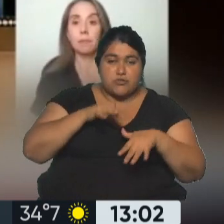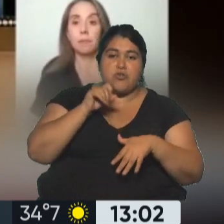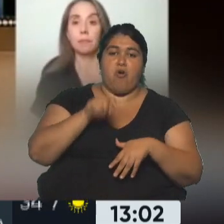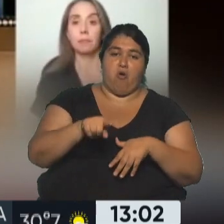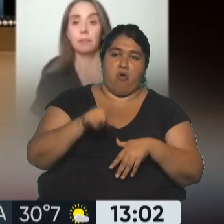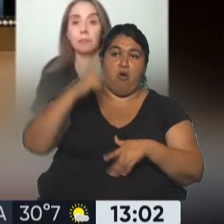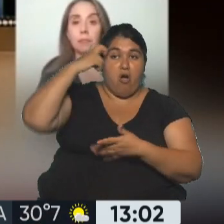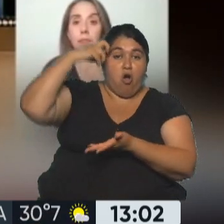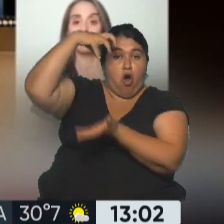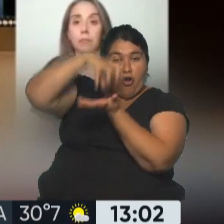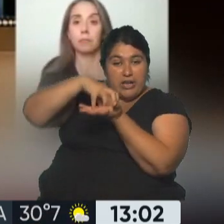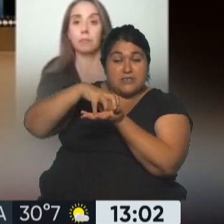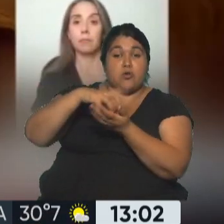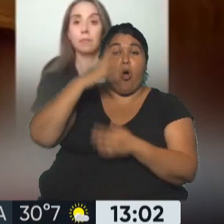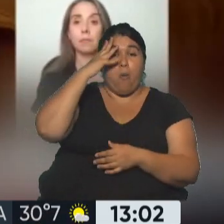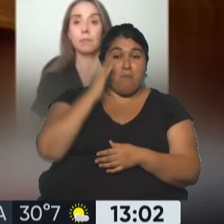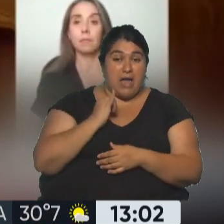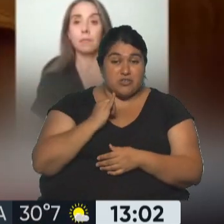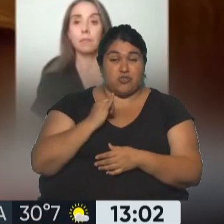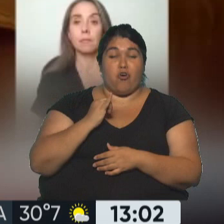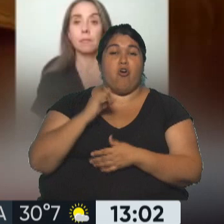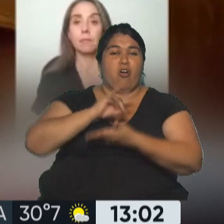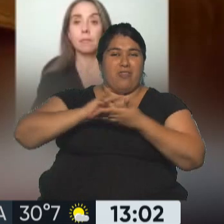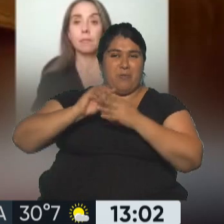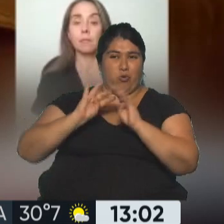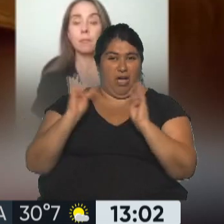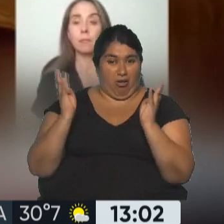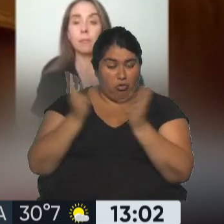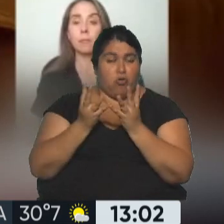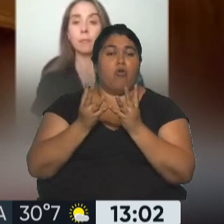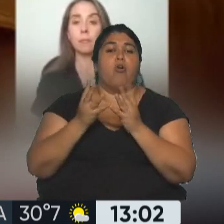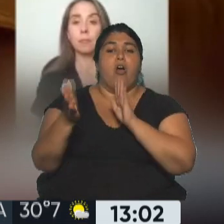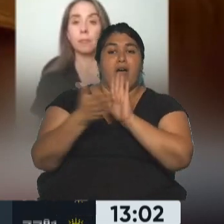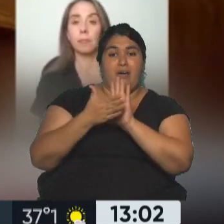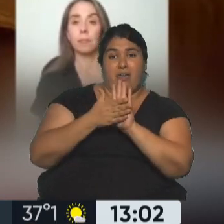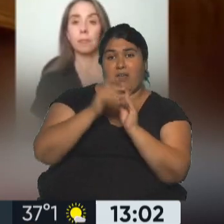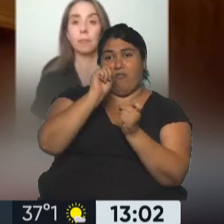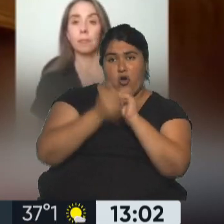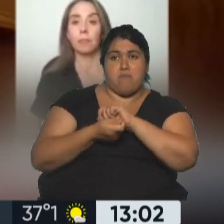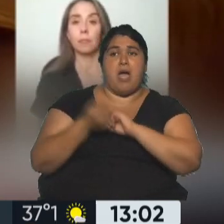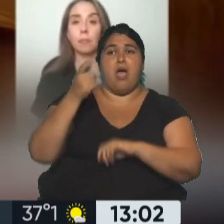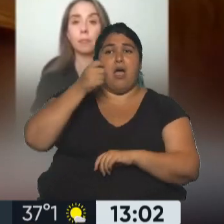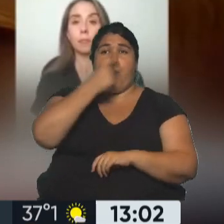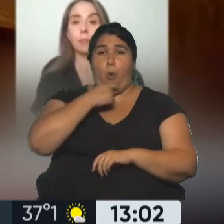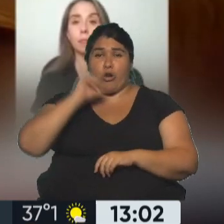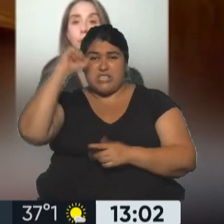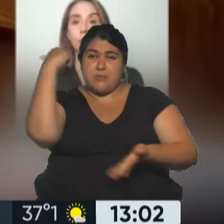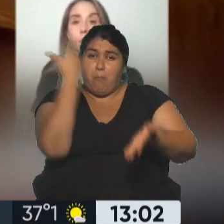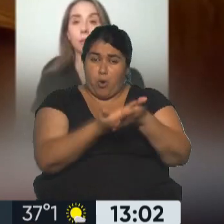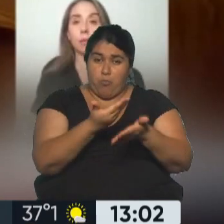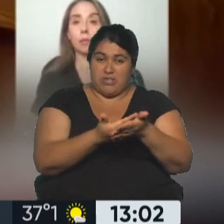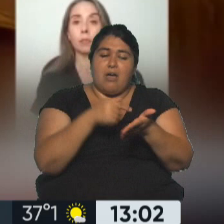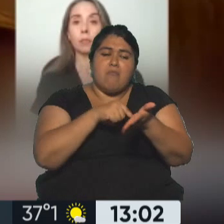en el Parlamento. En marzo, la Cámara de Diputados rechazó una reforma tributaria impulsada por Boric que implicaba cambios en las